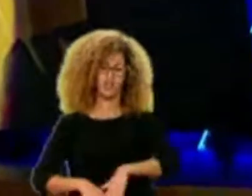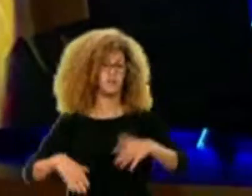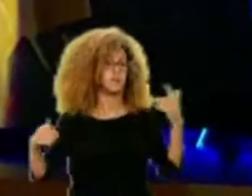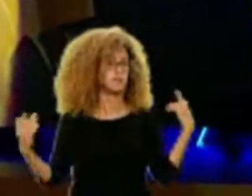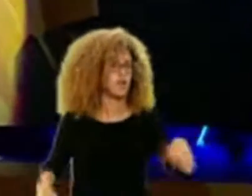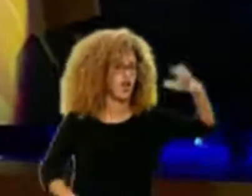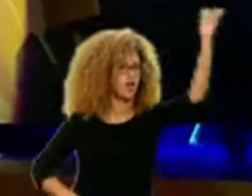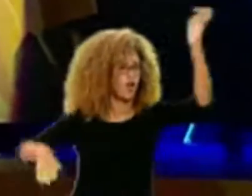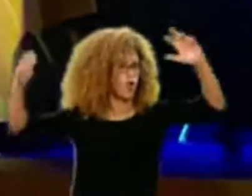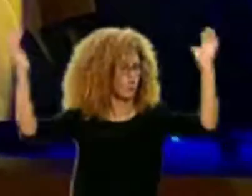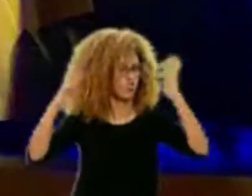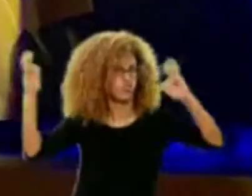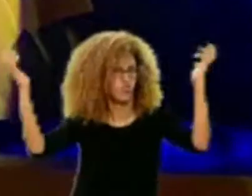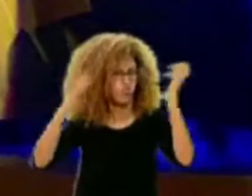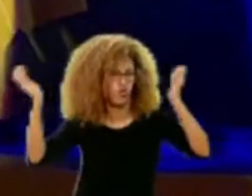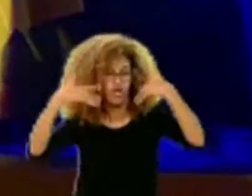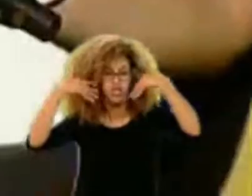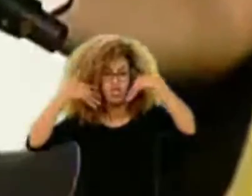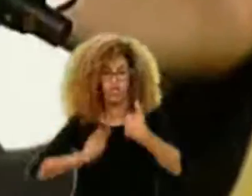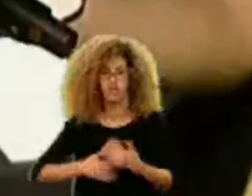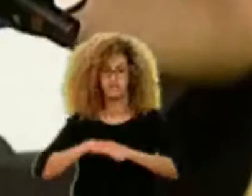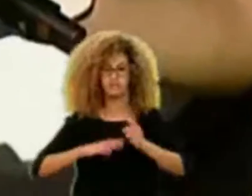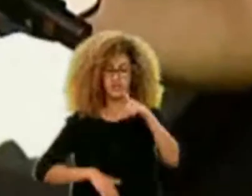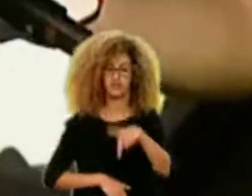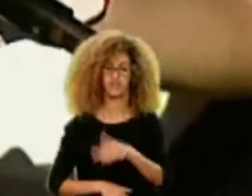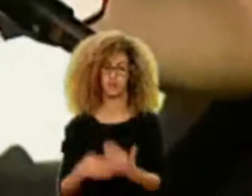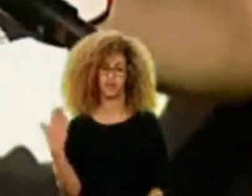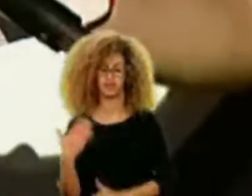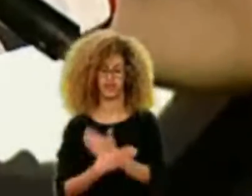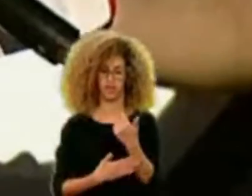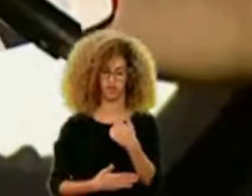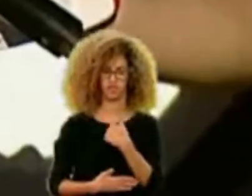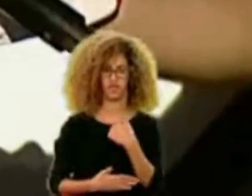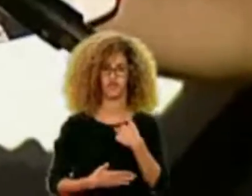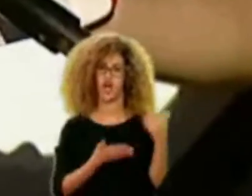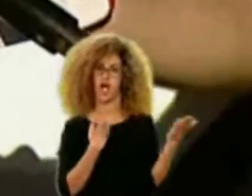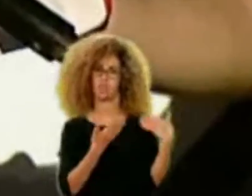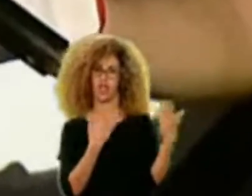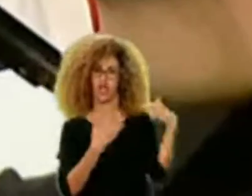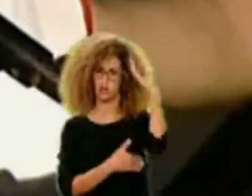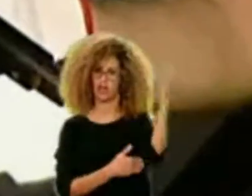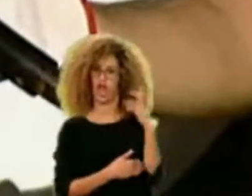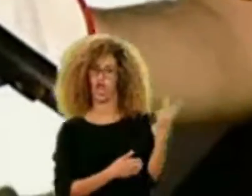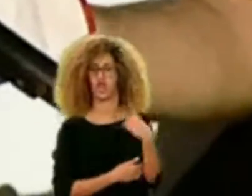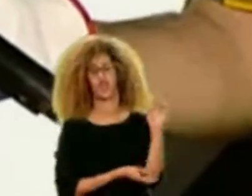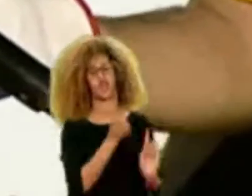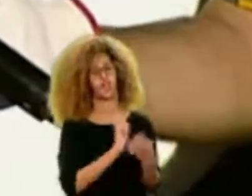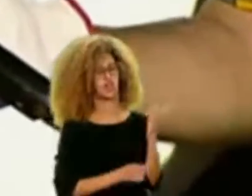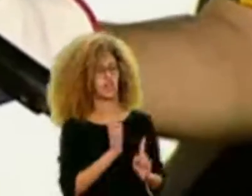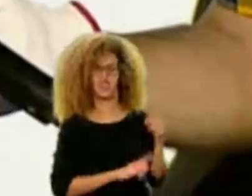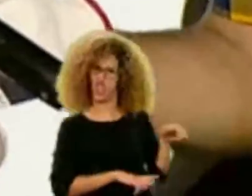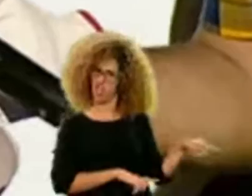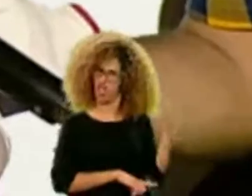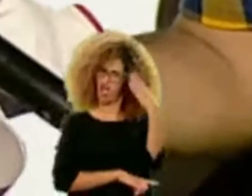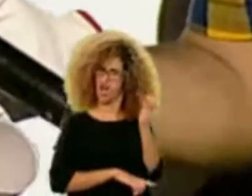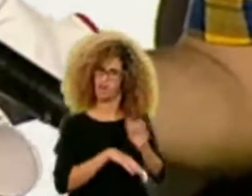como una rana sin bigote. Y entonces, esta mañana hablando yo con Maculá Medina, Ima, amiga mía